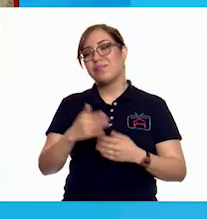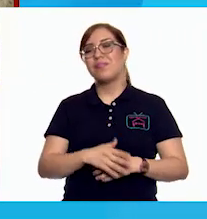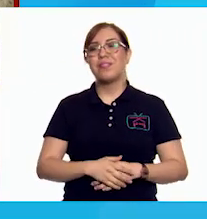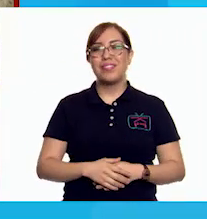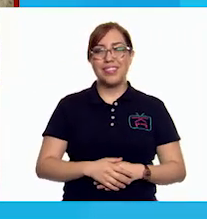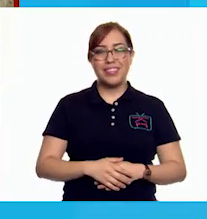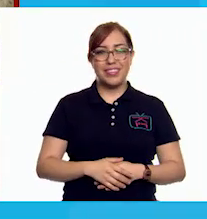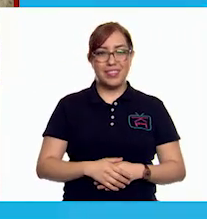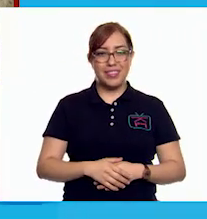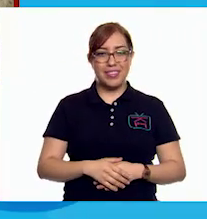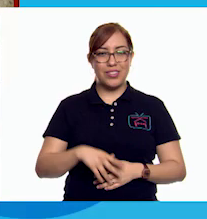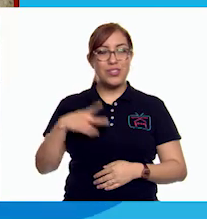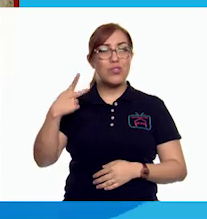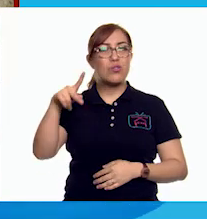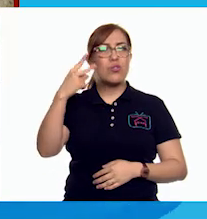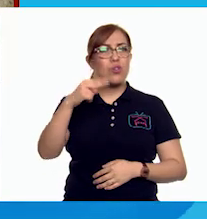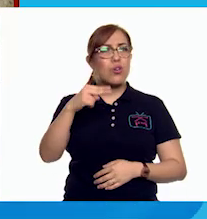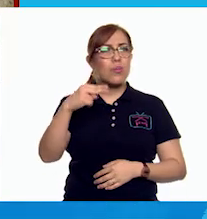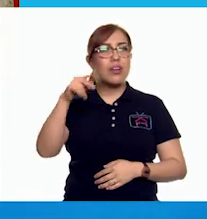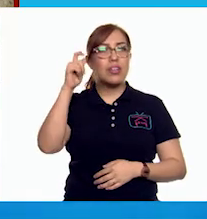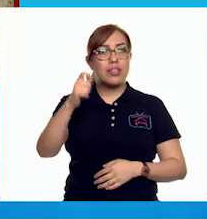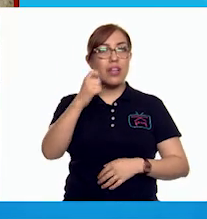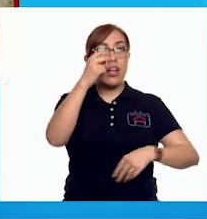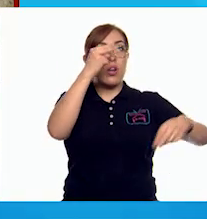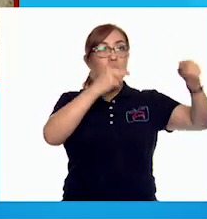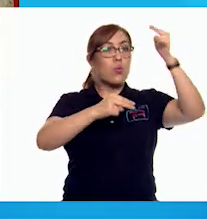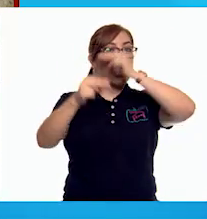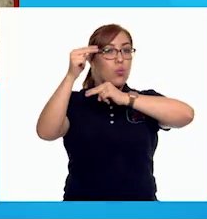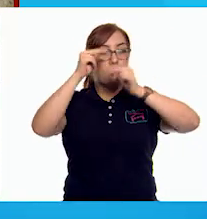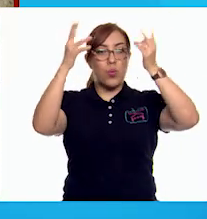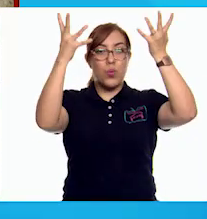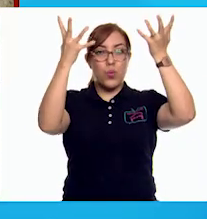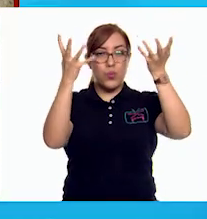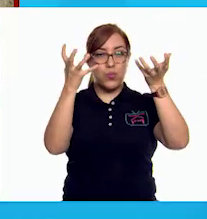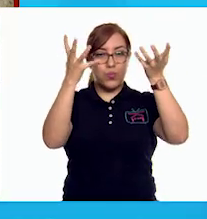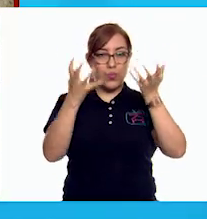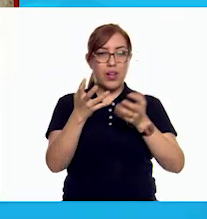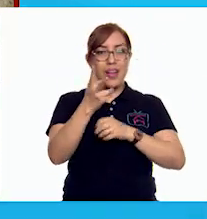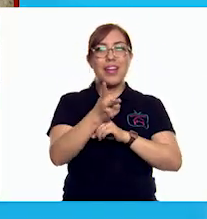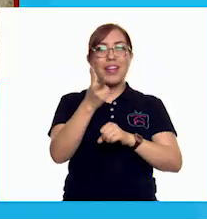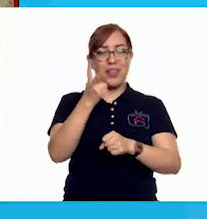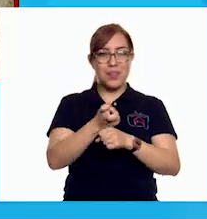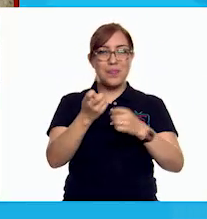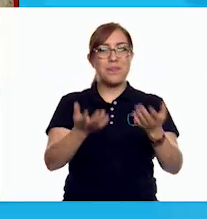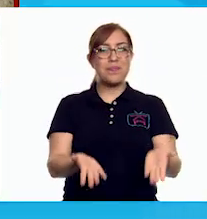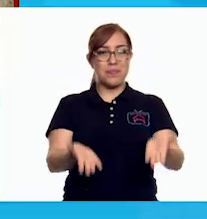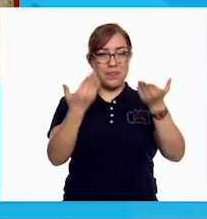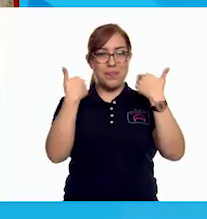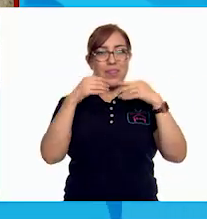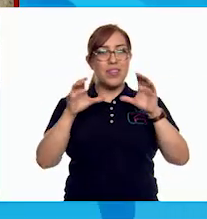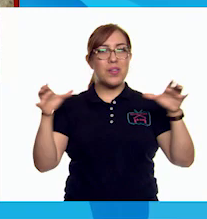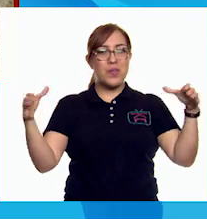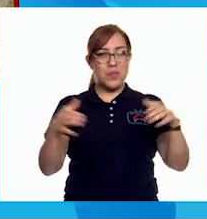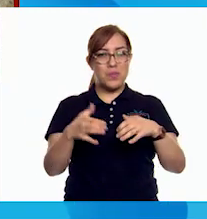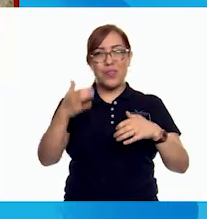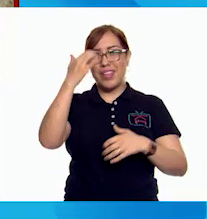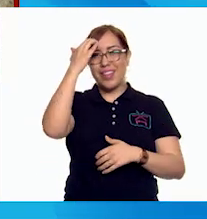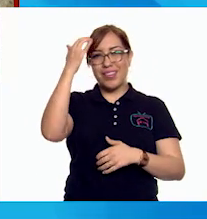decir que está la nube en chocholteco. Queremos invitarlos a que conozcan mi comunidad. ¡Vengan,